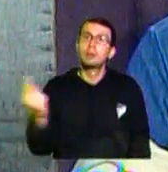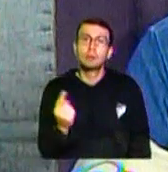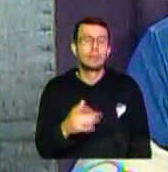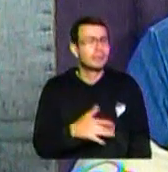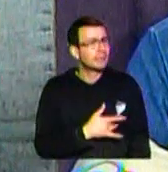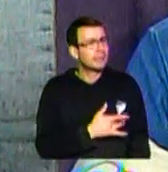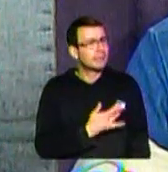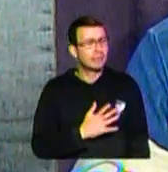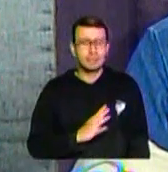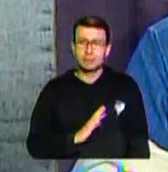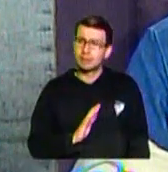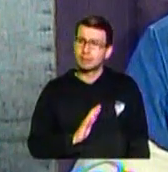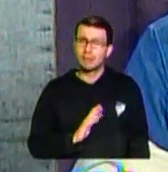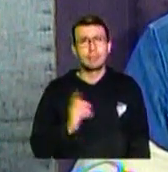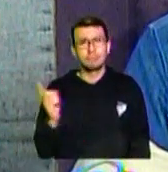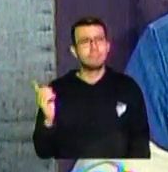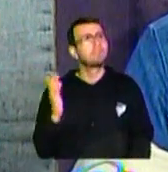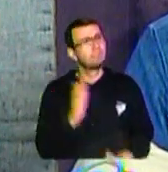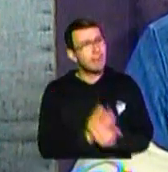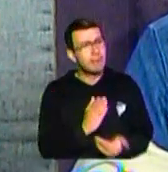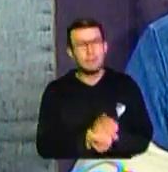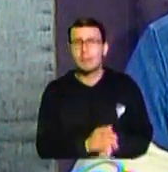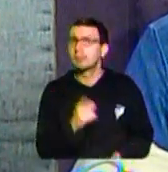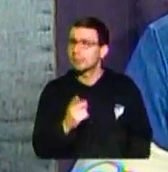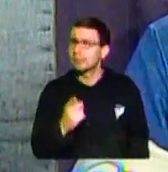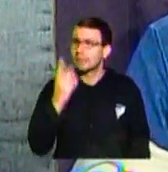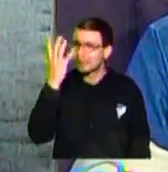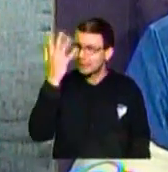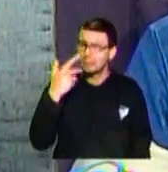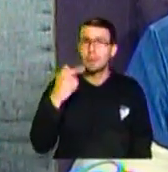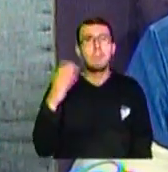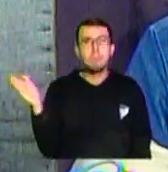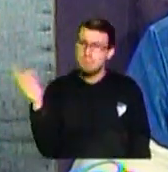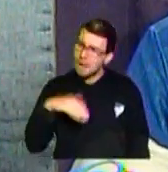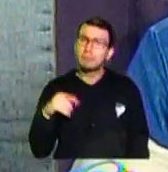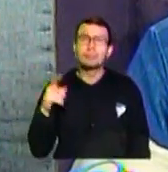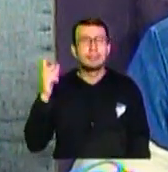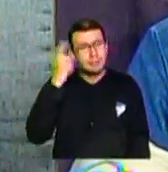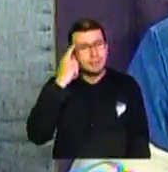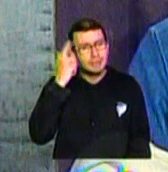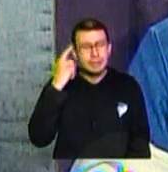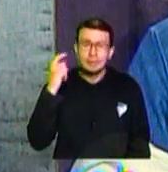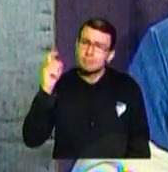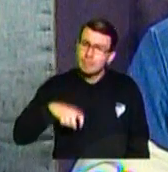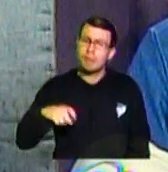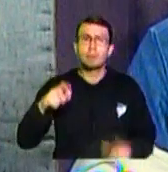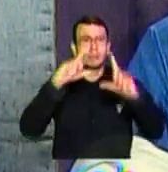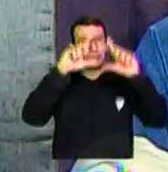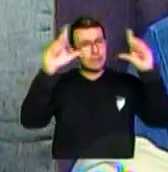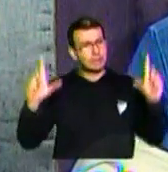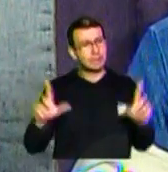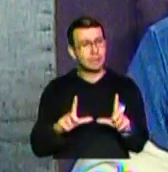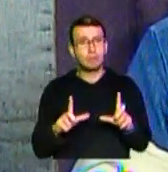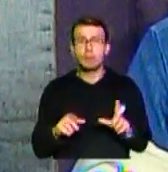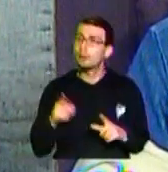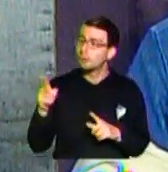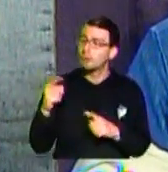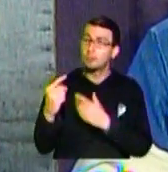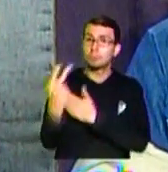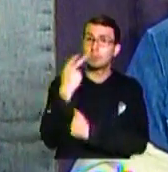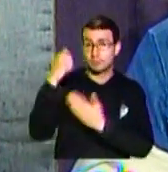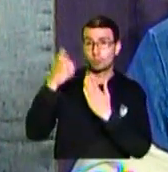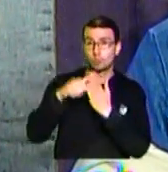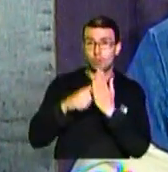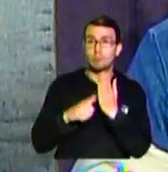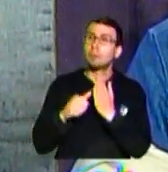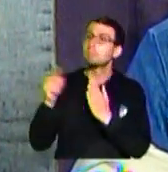de ella le decía que se hiciera el examen, y cuando vio el programa decidió irse